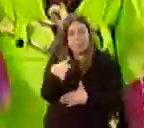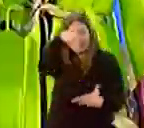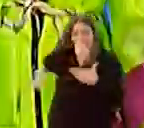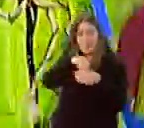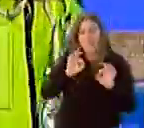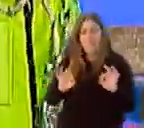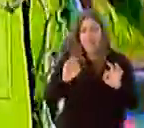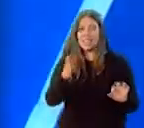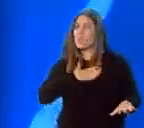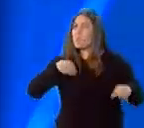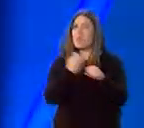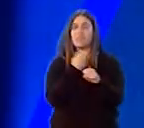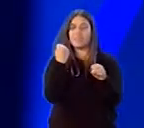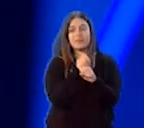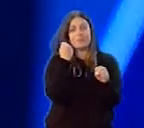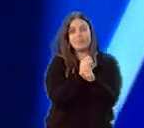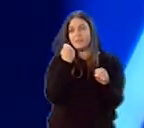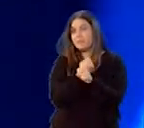pero nada